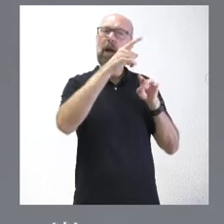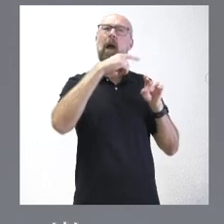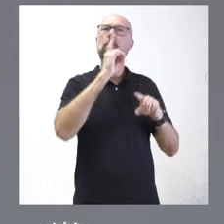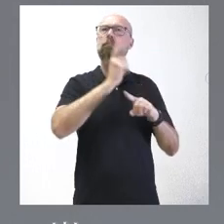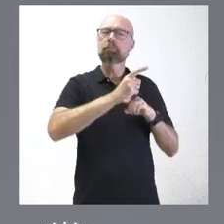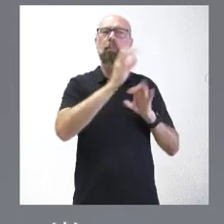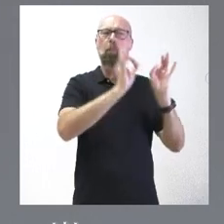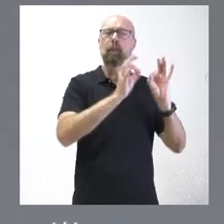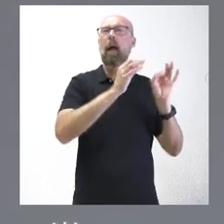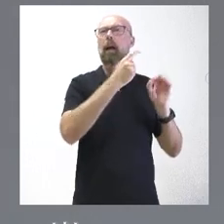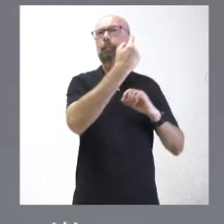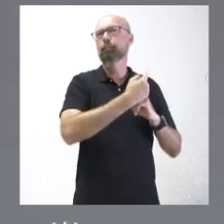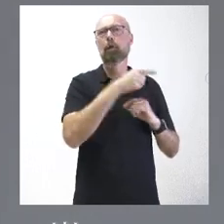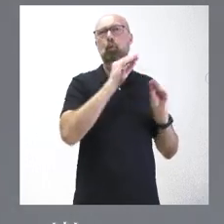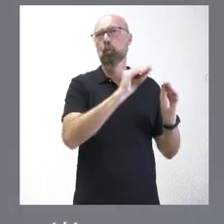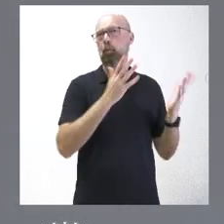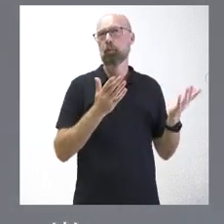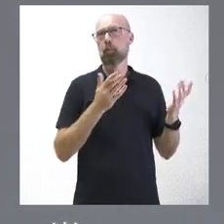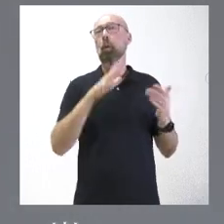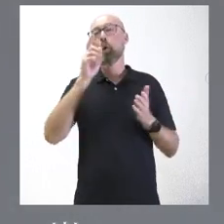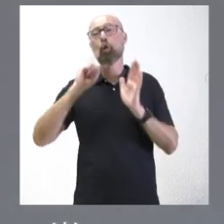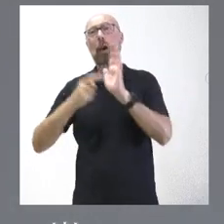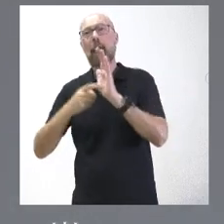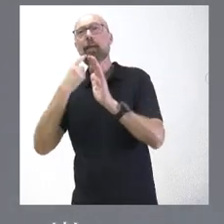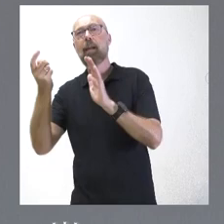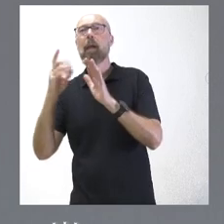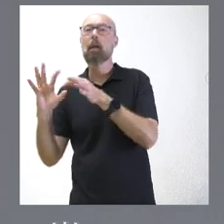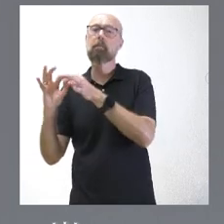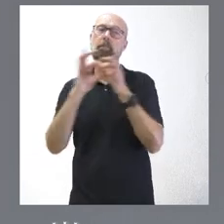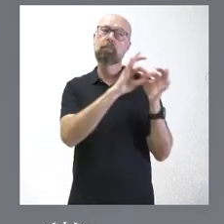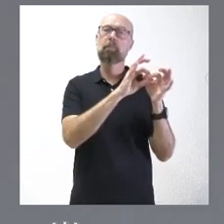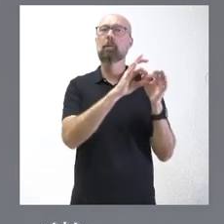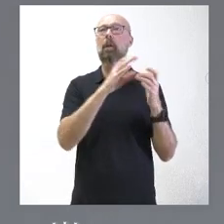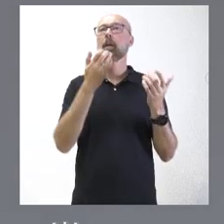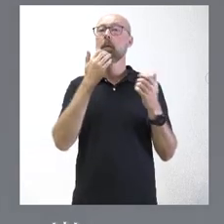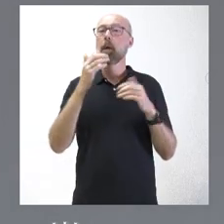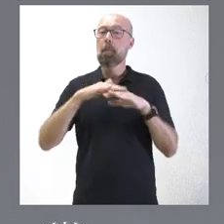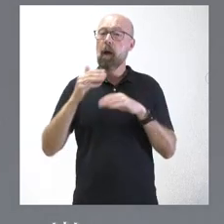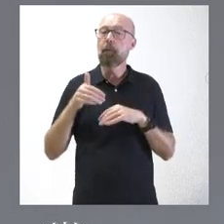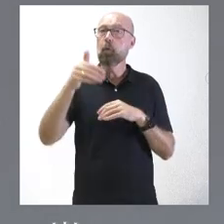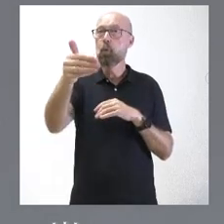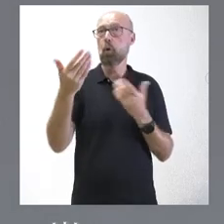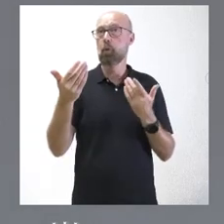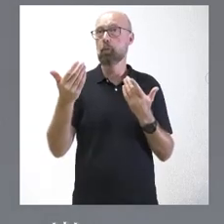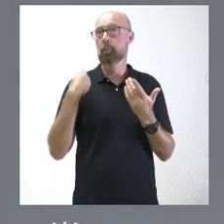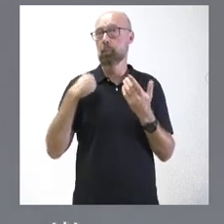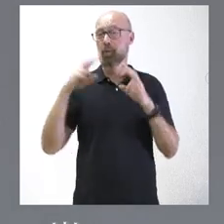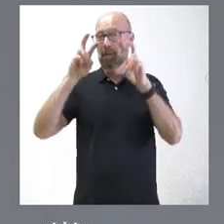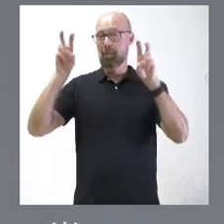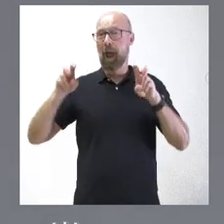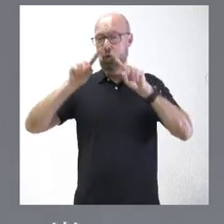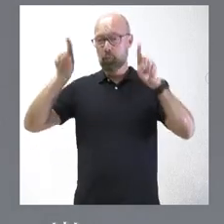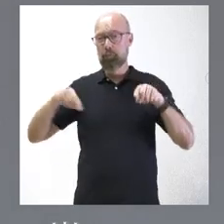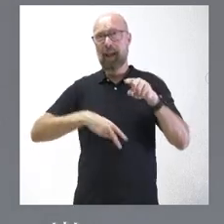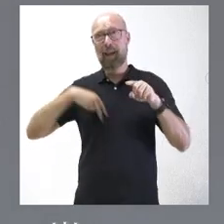servicios sociales a eso es a lo que se remite la ley a ir adaptando en la normativa de desarrollo de este marco general que es una